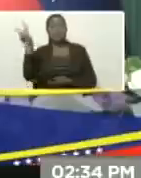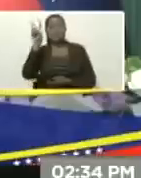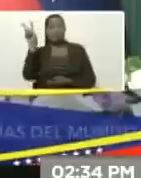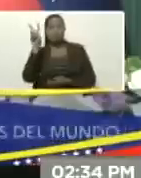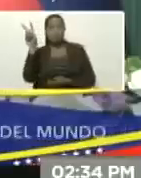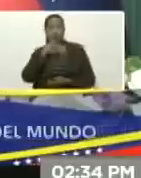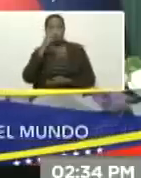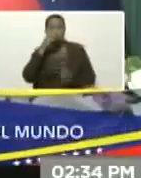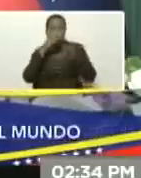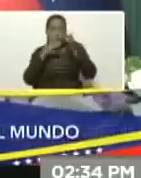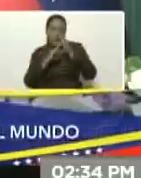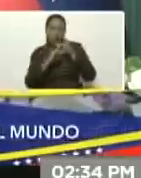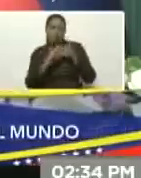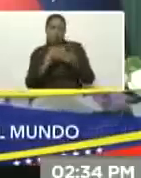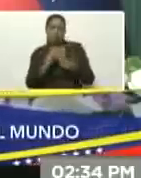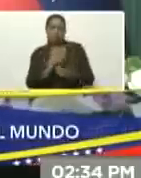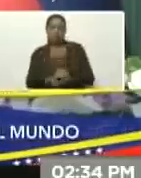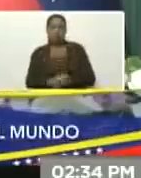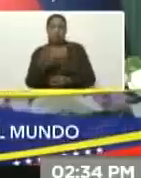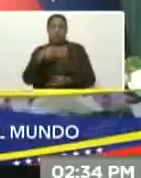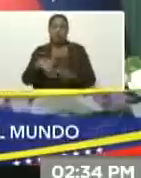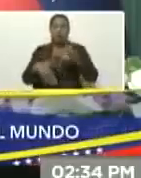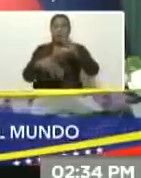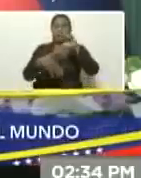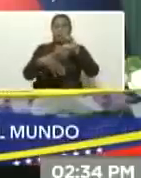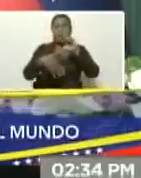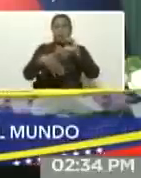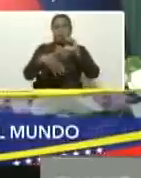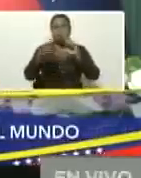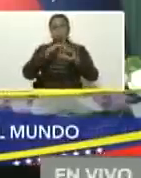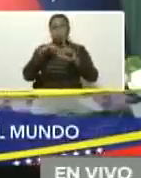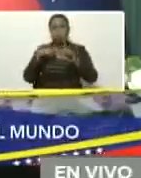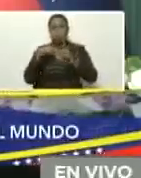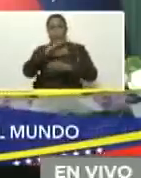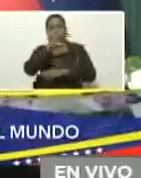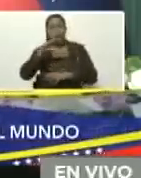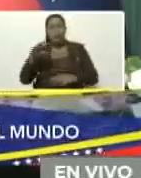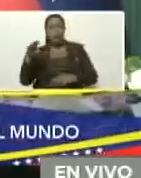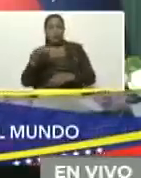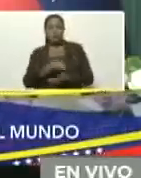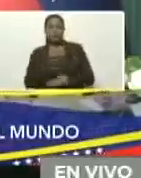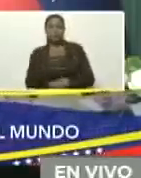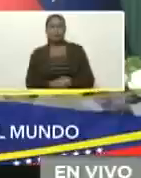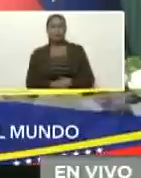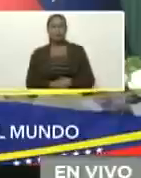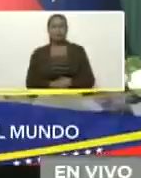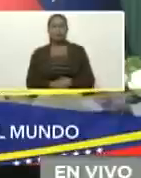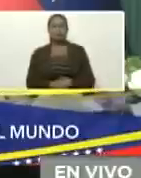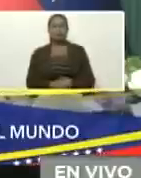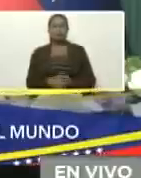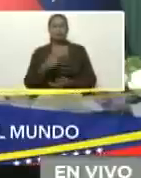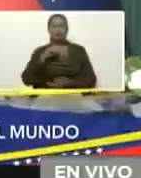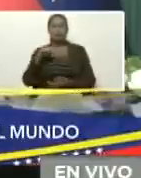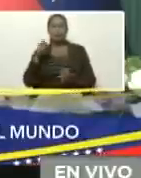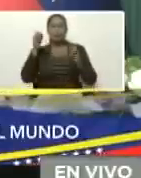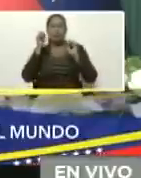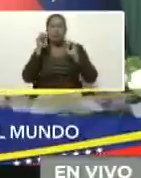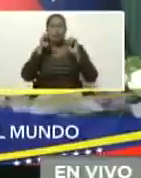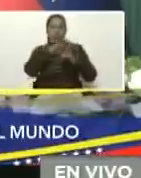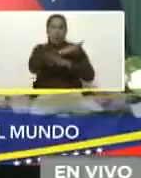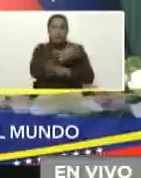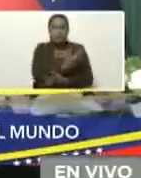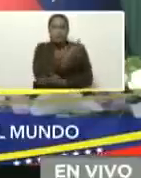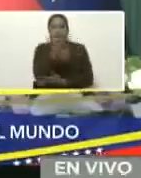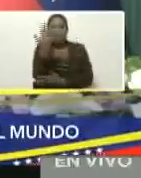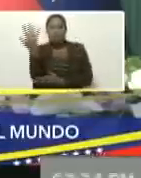modestamente, desde América del Sur, desde el Caribe, desde el Amazonas, desde